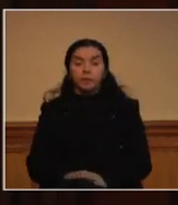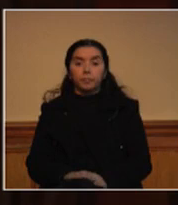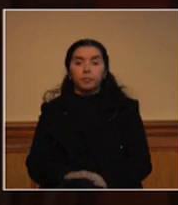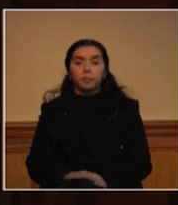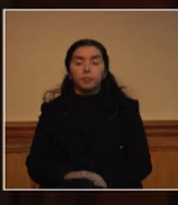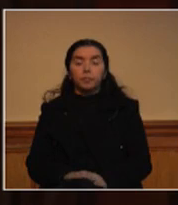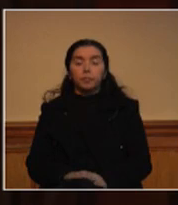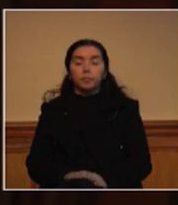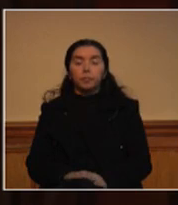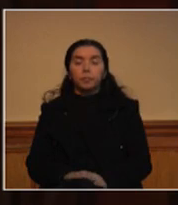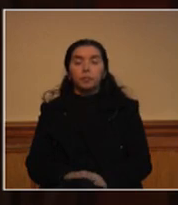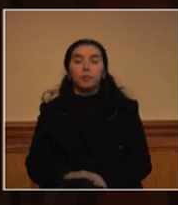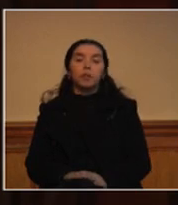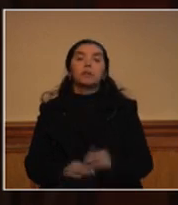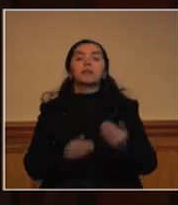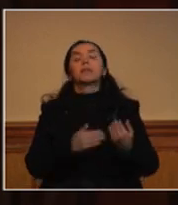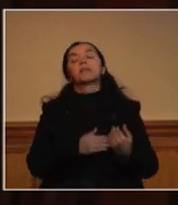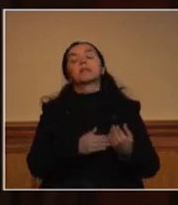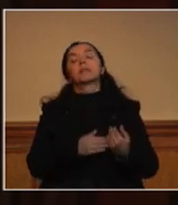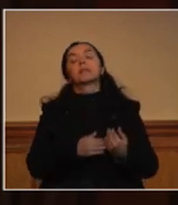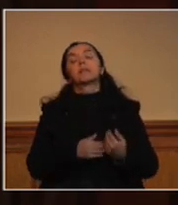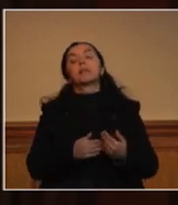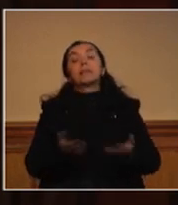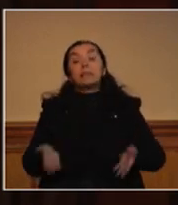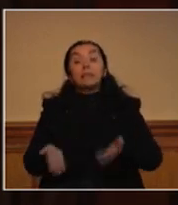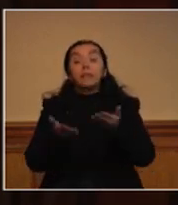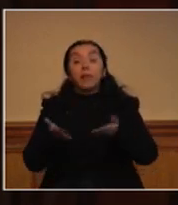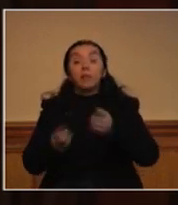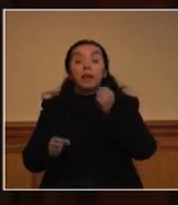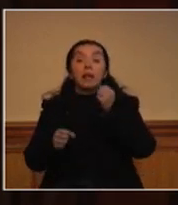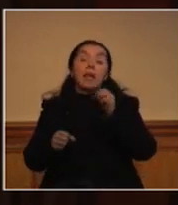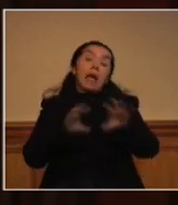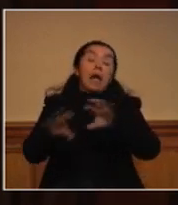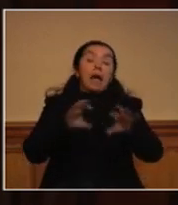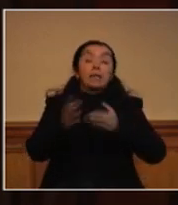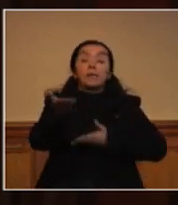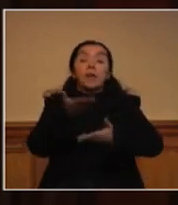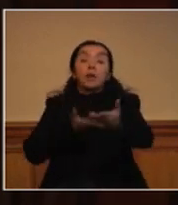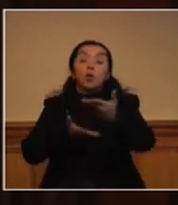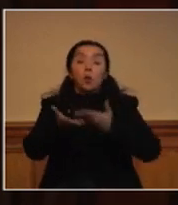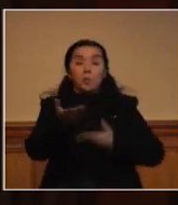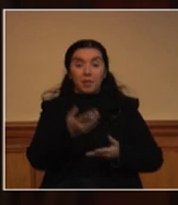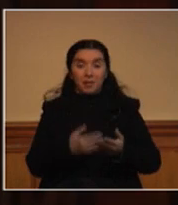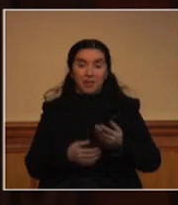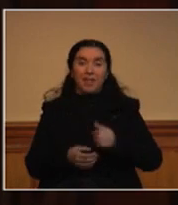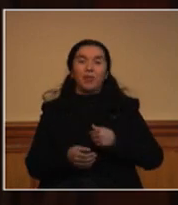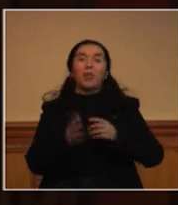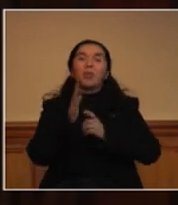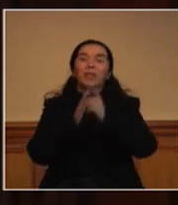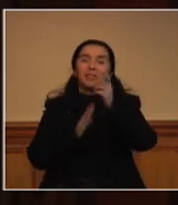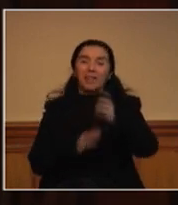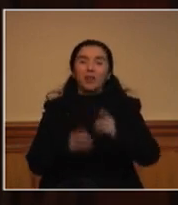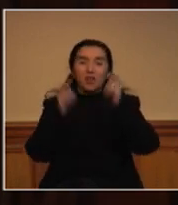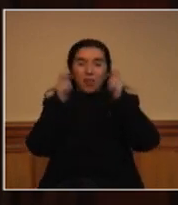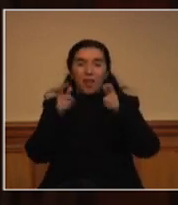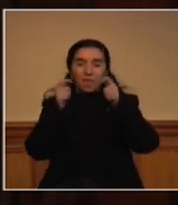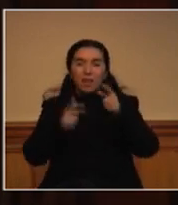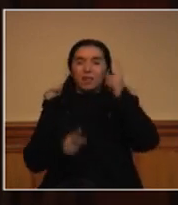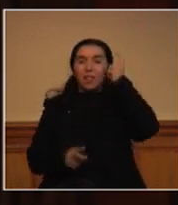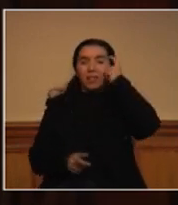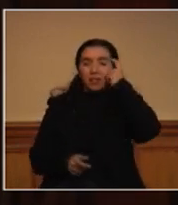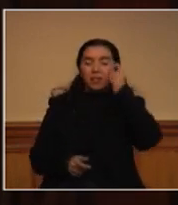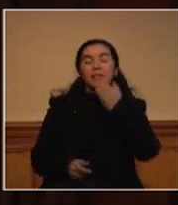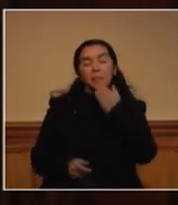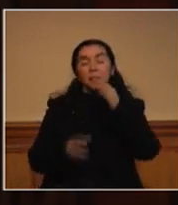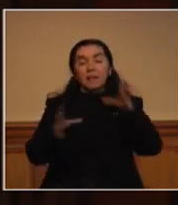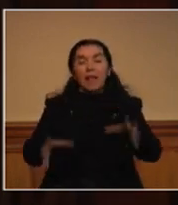Otra de las evidencias es que favorecen actividades cooperativas, mejorando desarrollo de destrezas cognitivas. Permiten adquirir